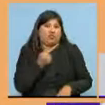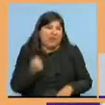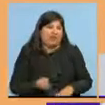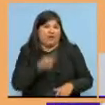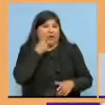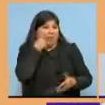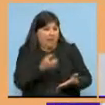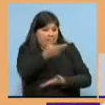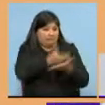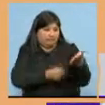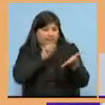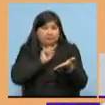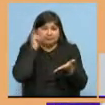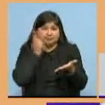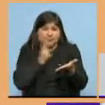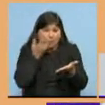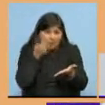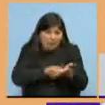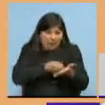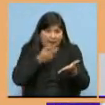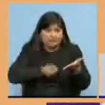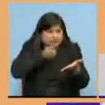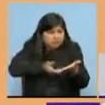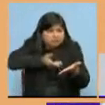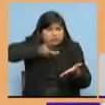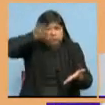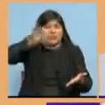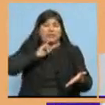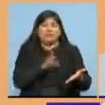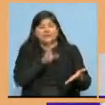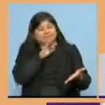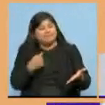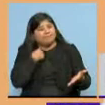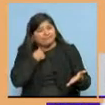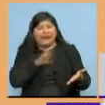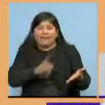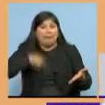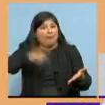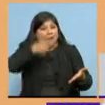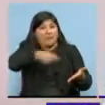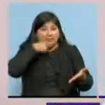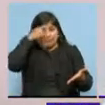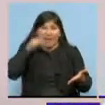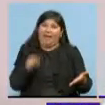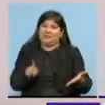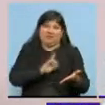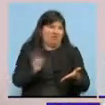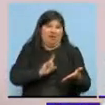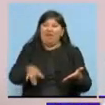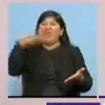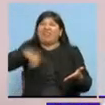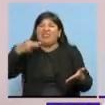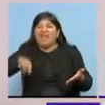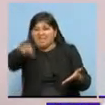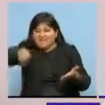abogado entonces cuando los reclamos quedan en ese limbo los tomamos y los llevamos a la justicia gratuitamente ustedes donde trabajan porque